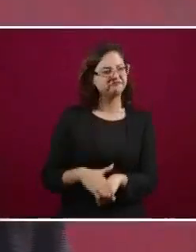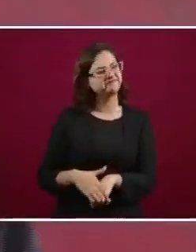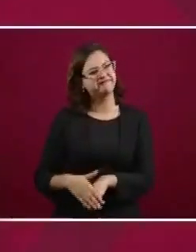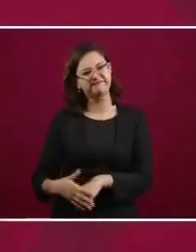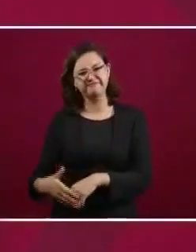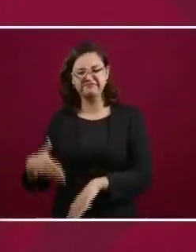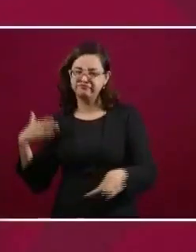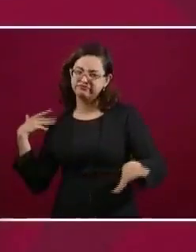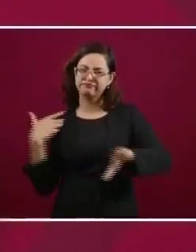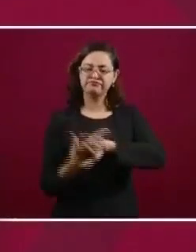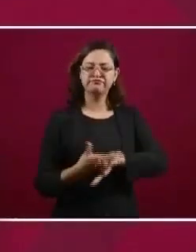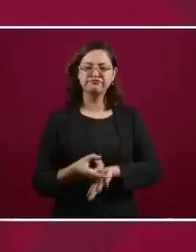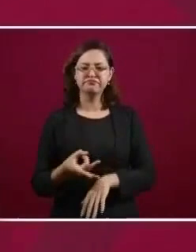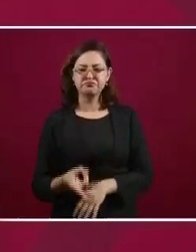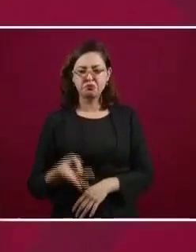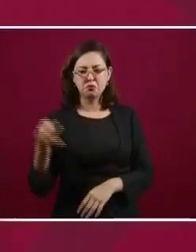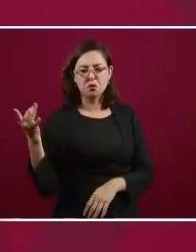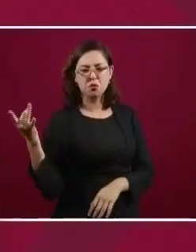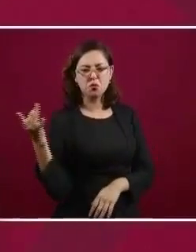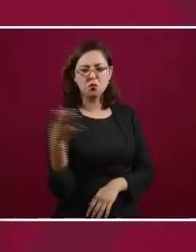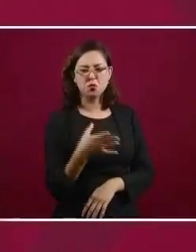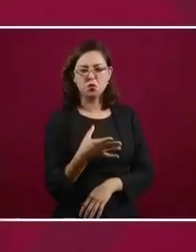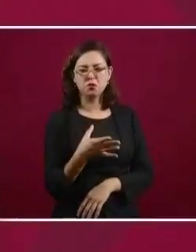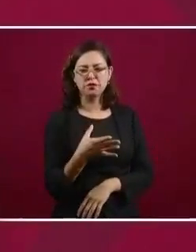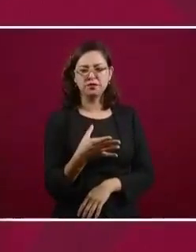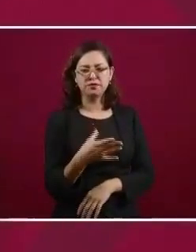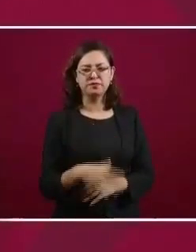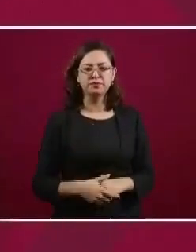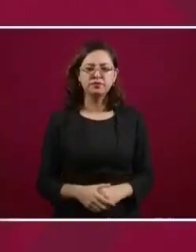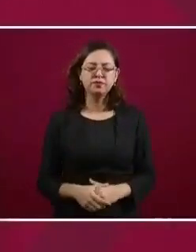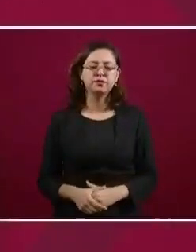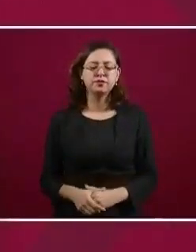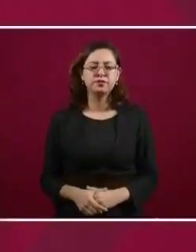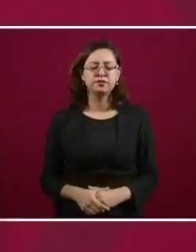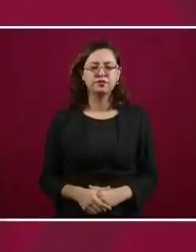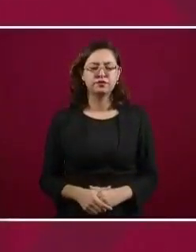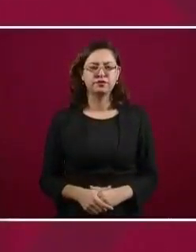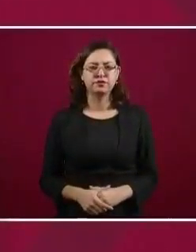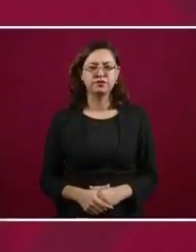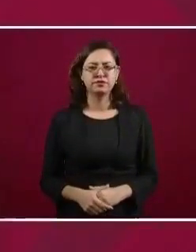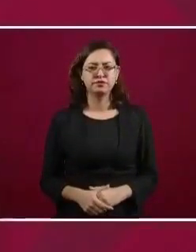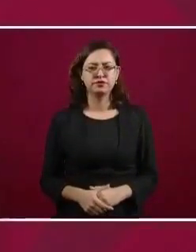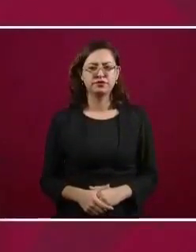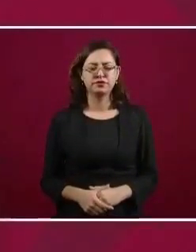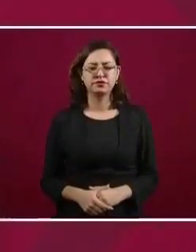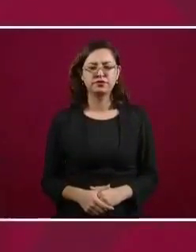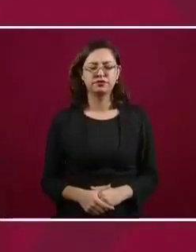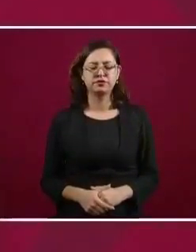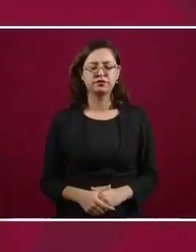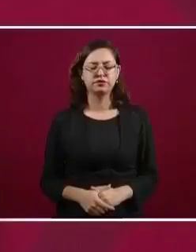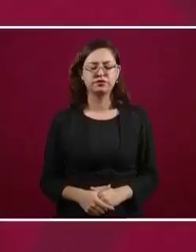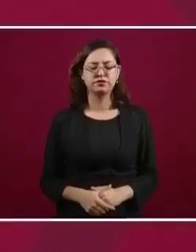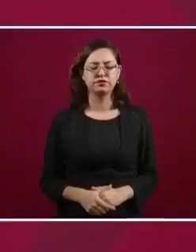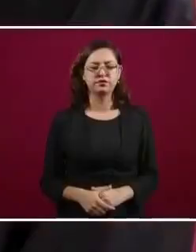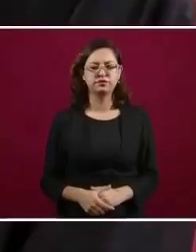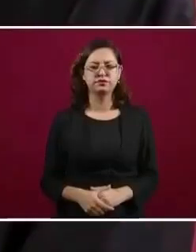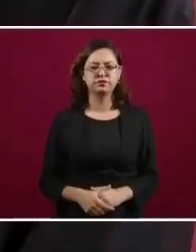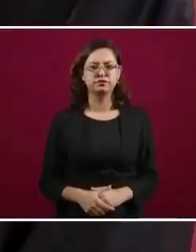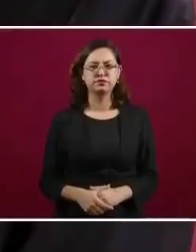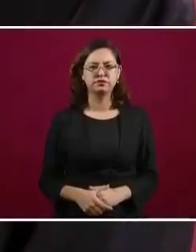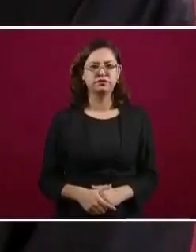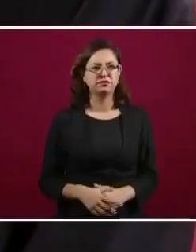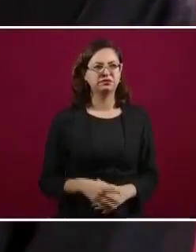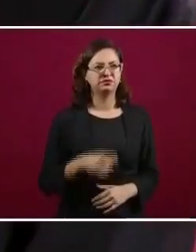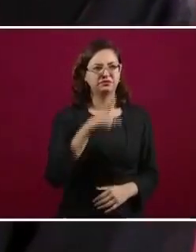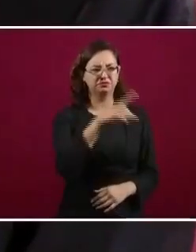y cabe la posibilidad de que la respuesta sea negativa si es así hay que estar listos para otro culiacán